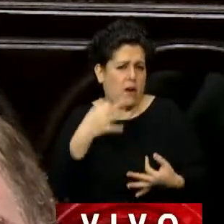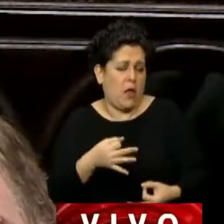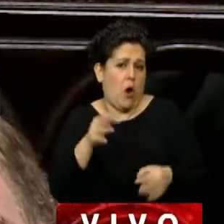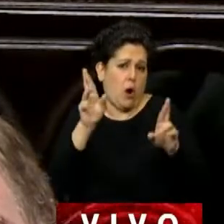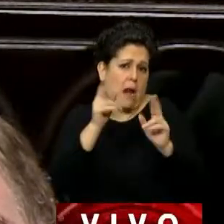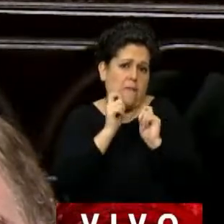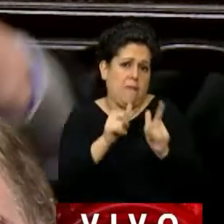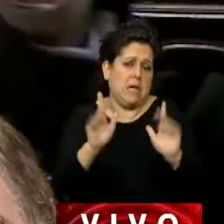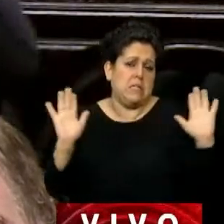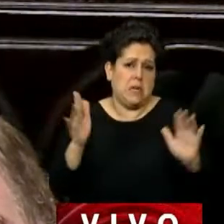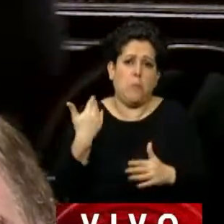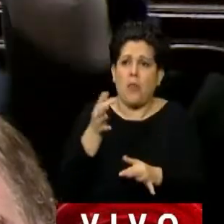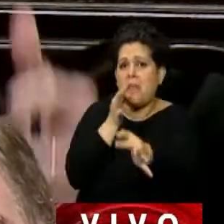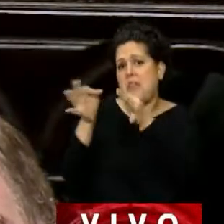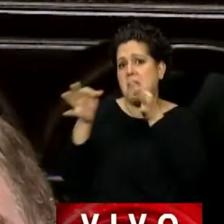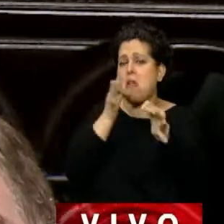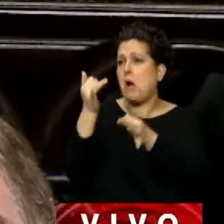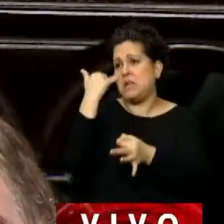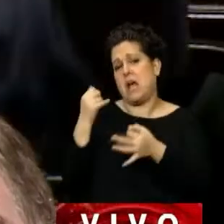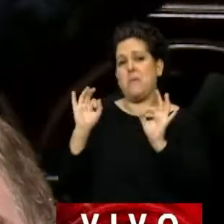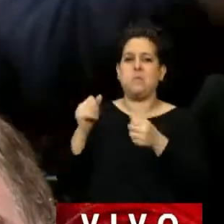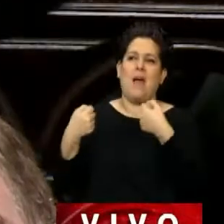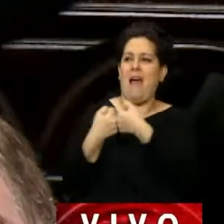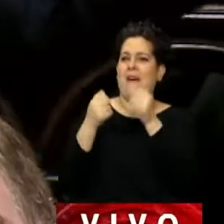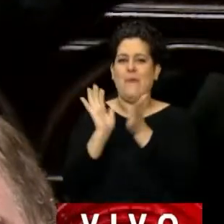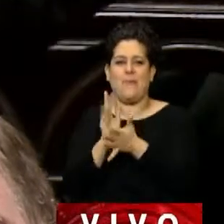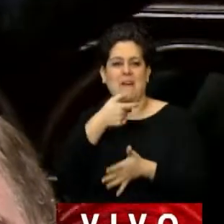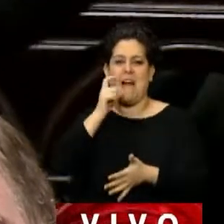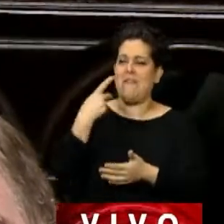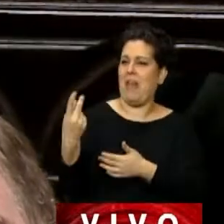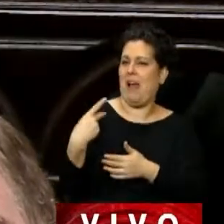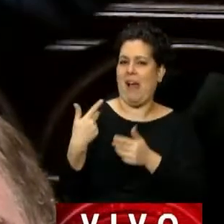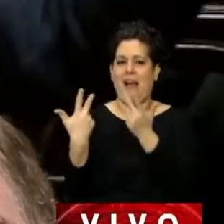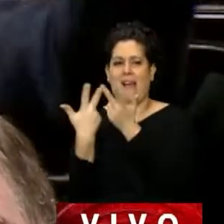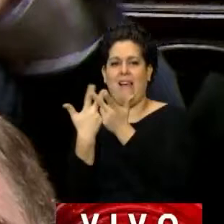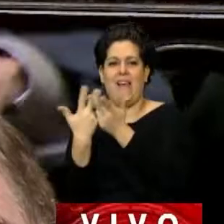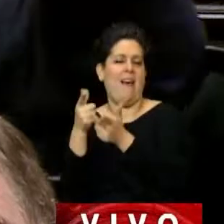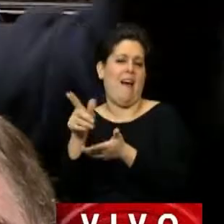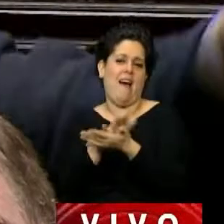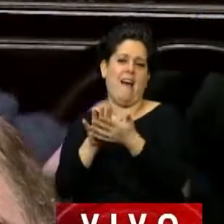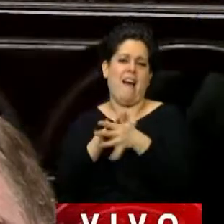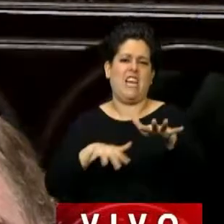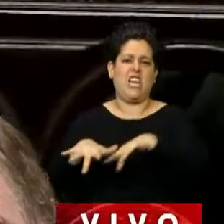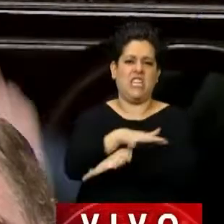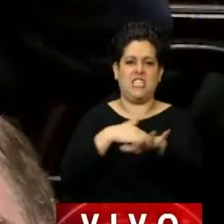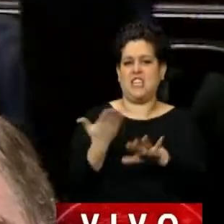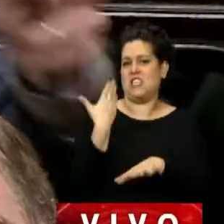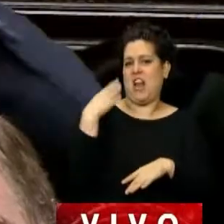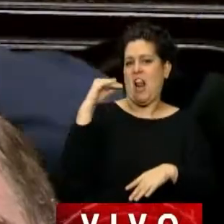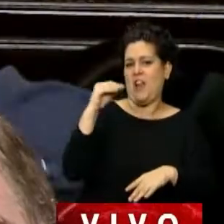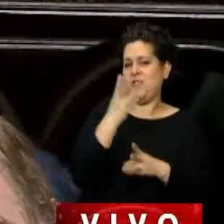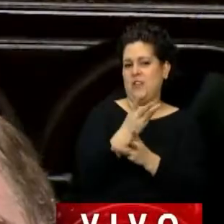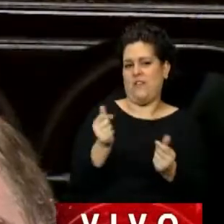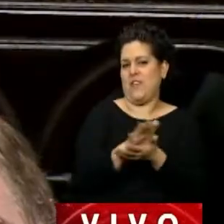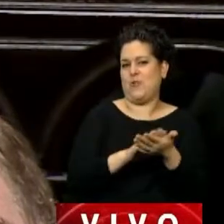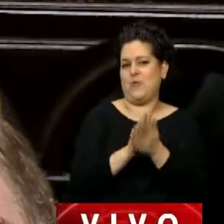alcanzase solo con un simple diálogo y ponernos de acuerdo con un cafecito se hubiese arreglado la crisis macroeconómica anoche o el domingo